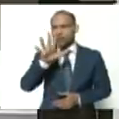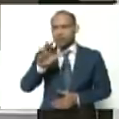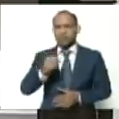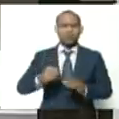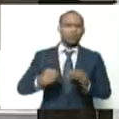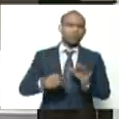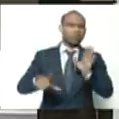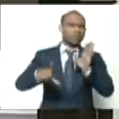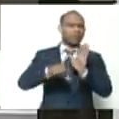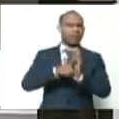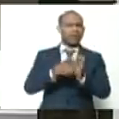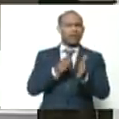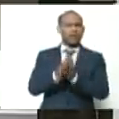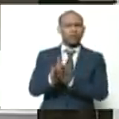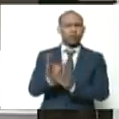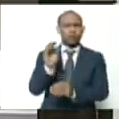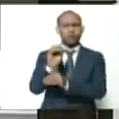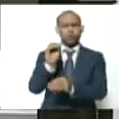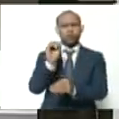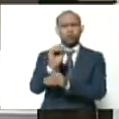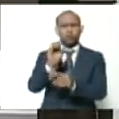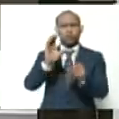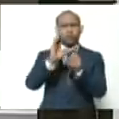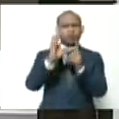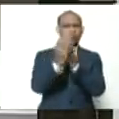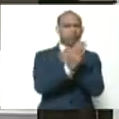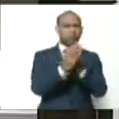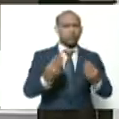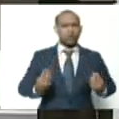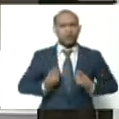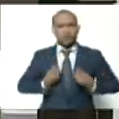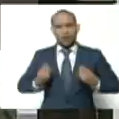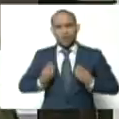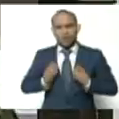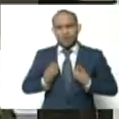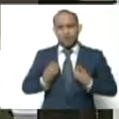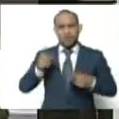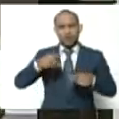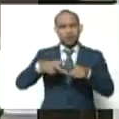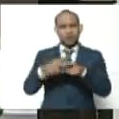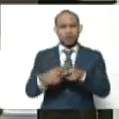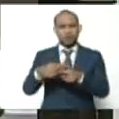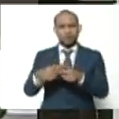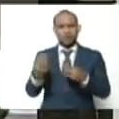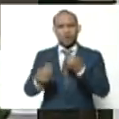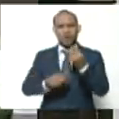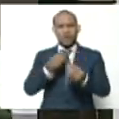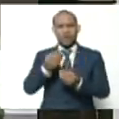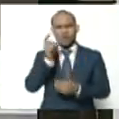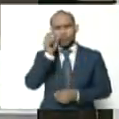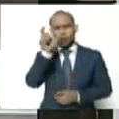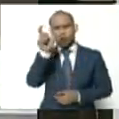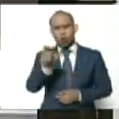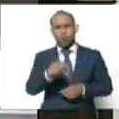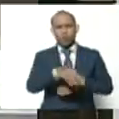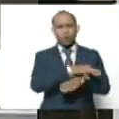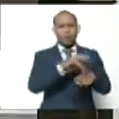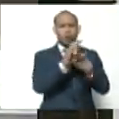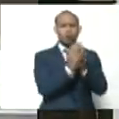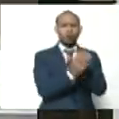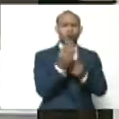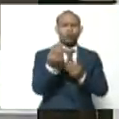ley de salvaguarda del patrimonio cultural viviente e inmaterial. ¿Qué dice Ernesto Villegas de esta ley